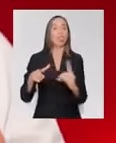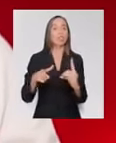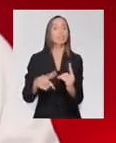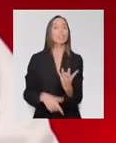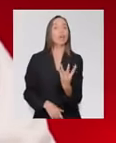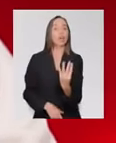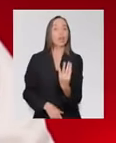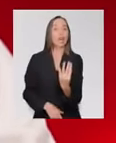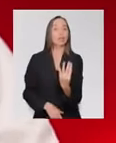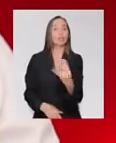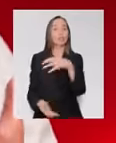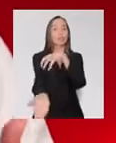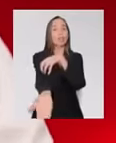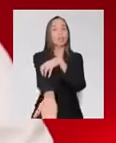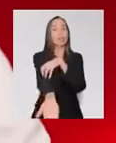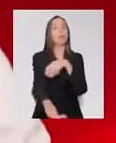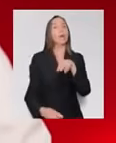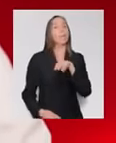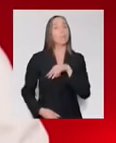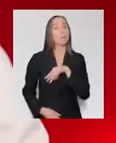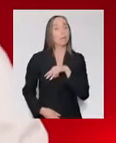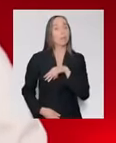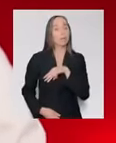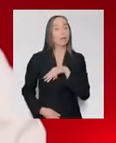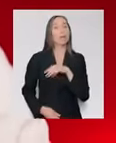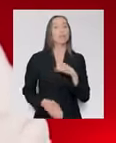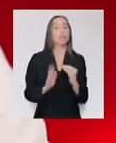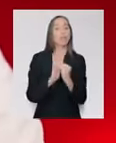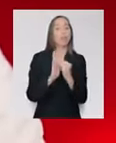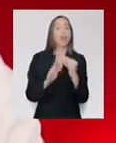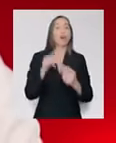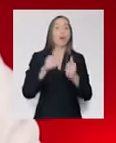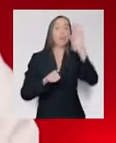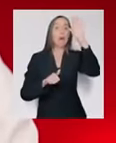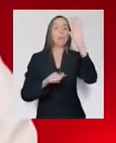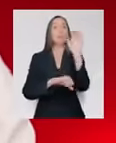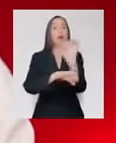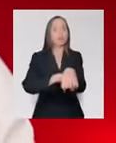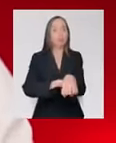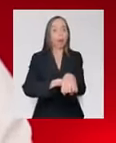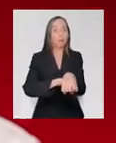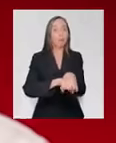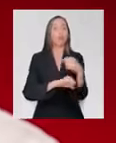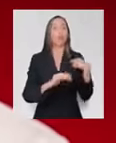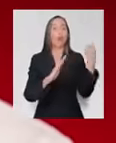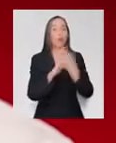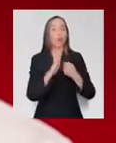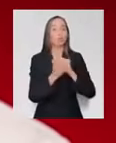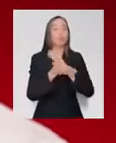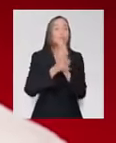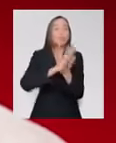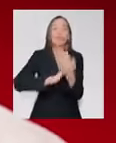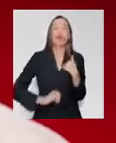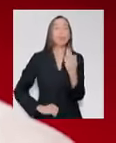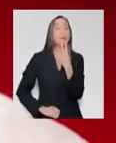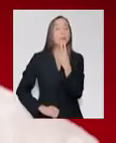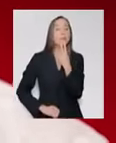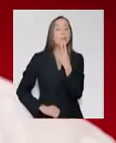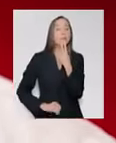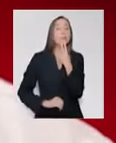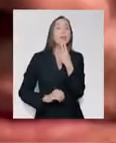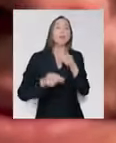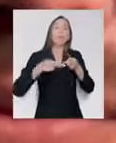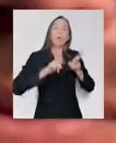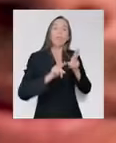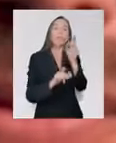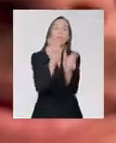por el Distrito 14 de la Región Metropolitana. Voy en la lista de la PRO. He luchado toda mi vida por